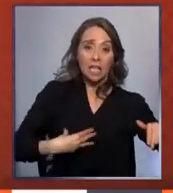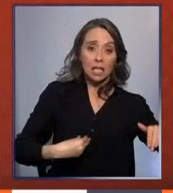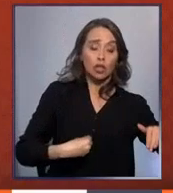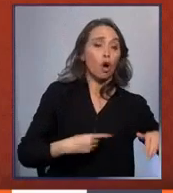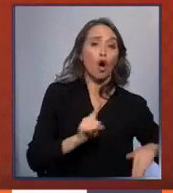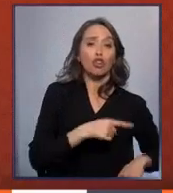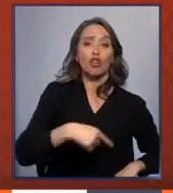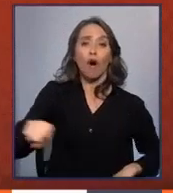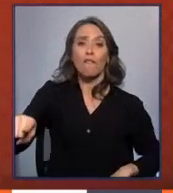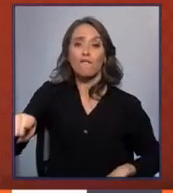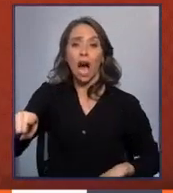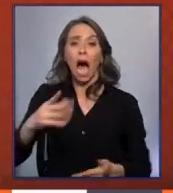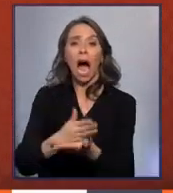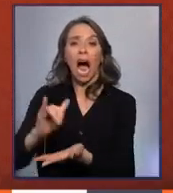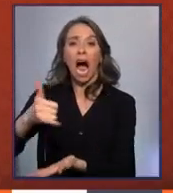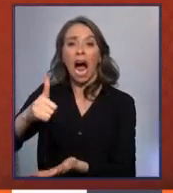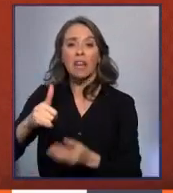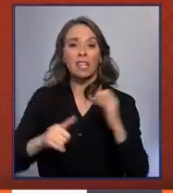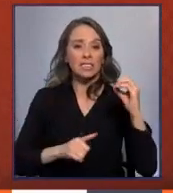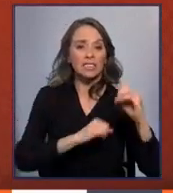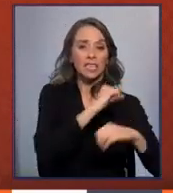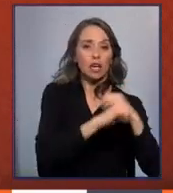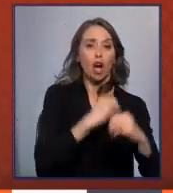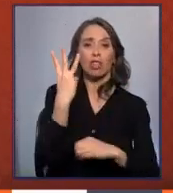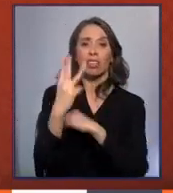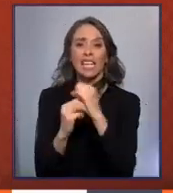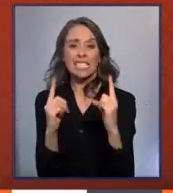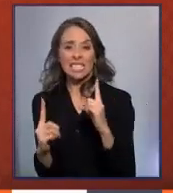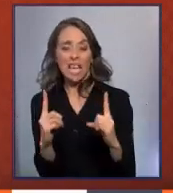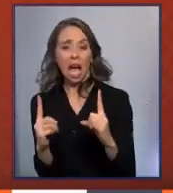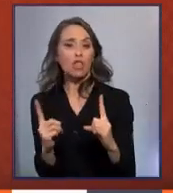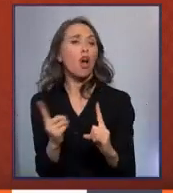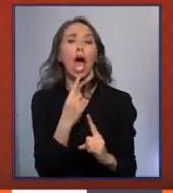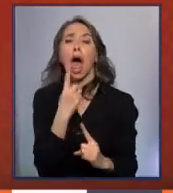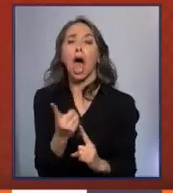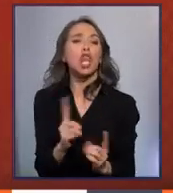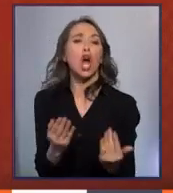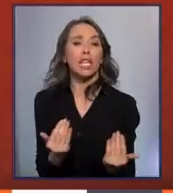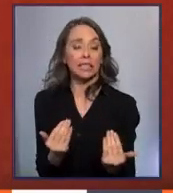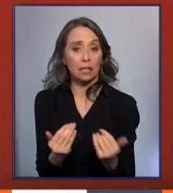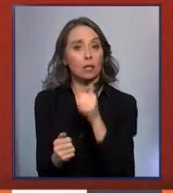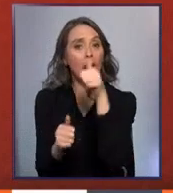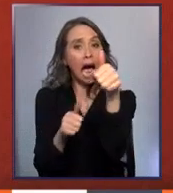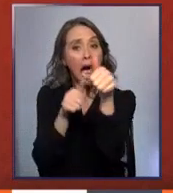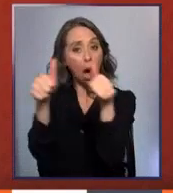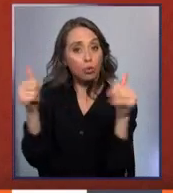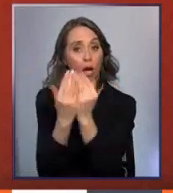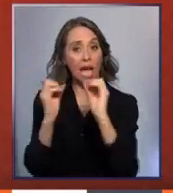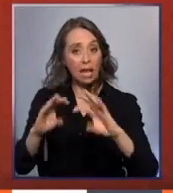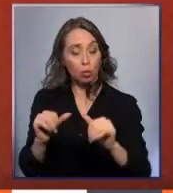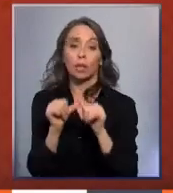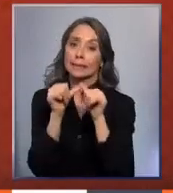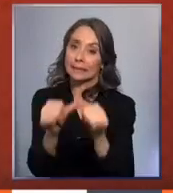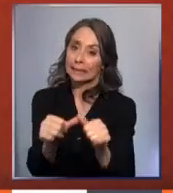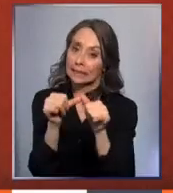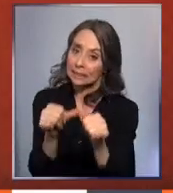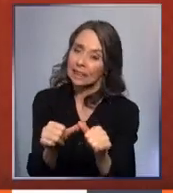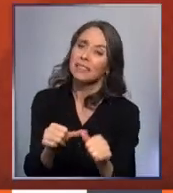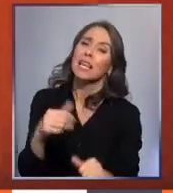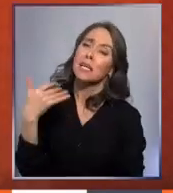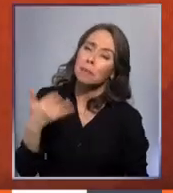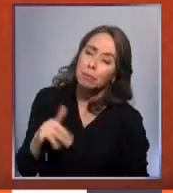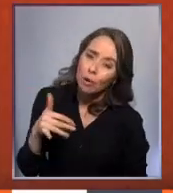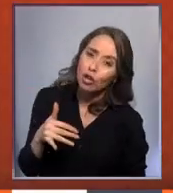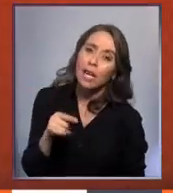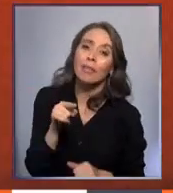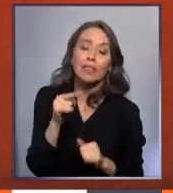jardín entre los 0 y los 3 años por no considerarlo necesario? Bueno, las autoridades de educación insisten en el valor de esta